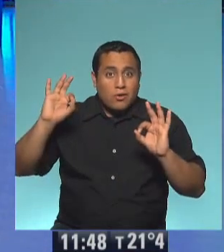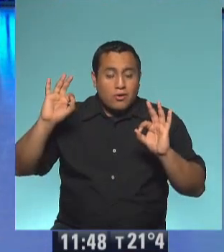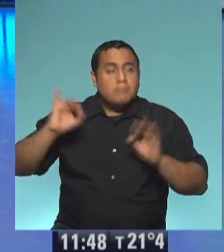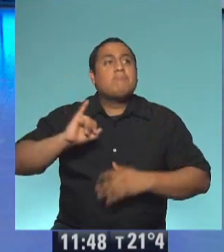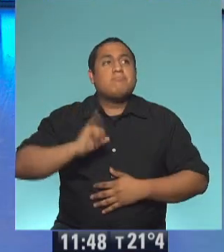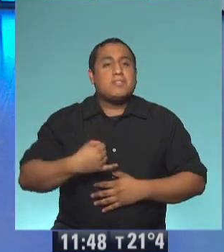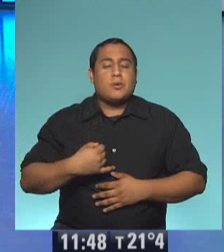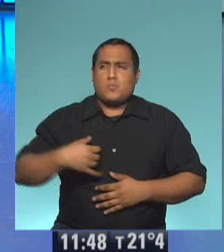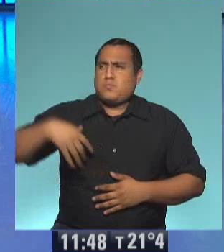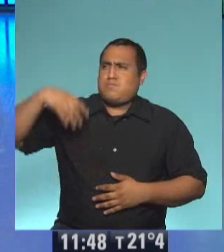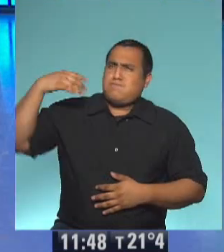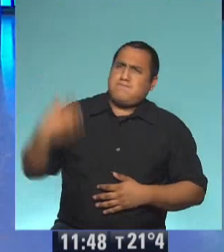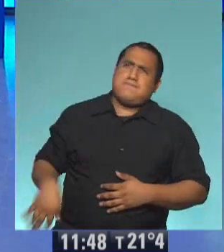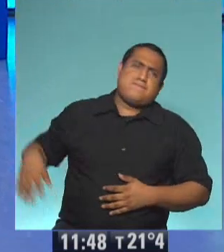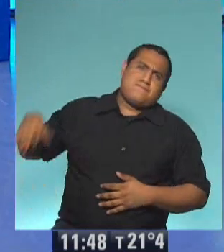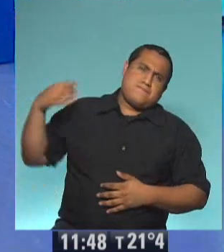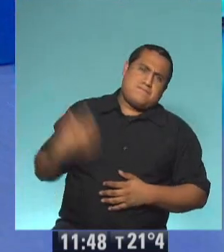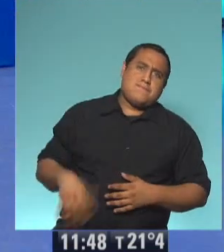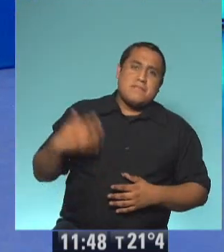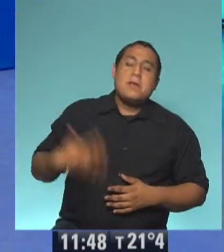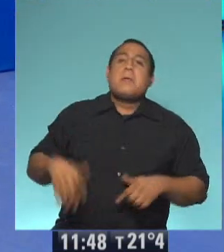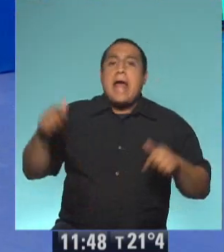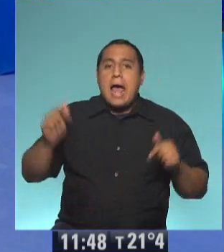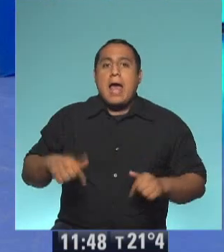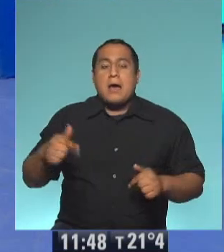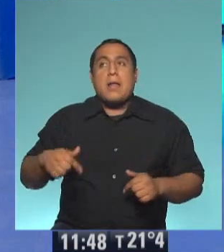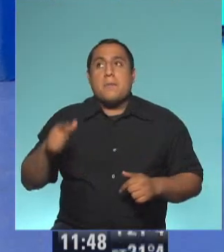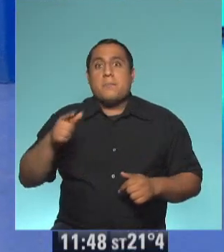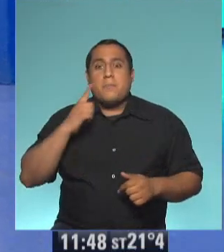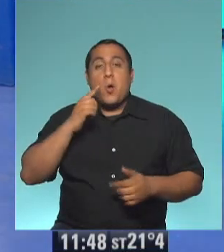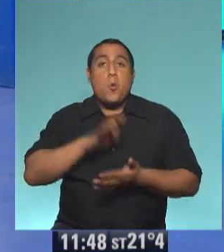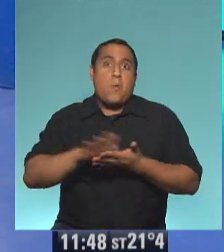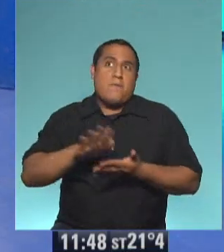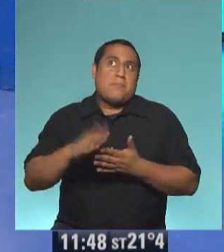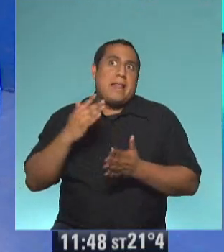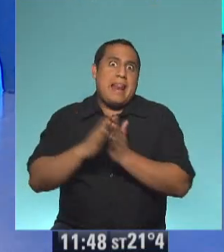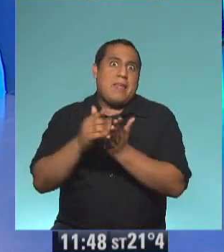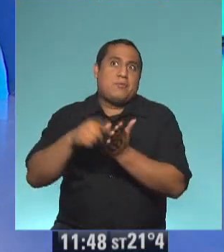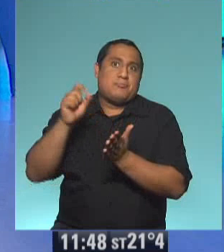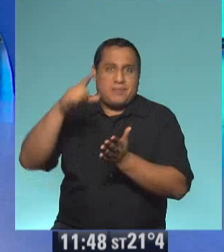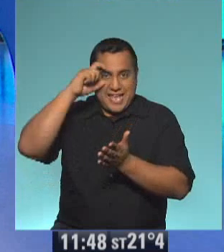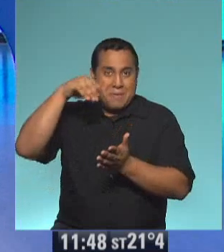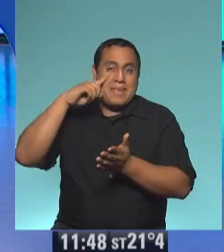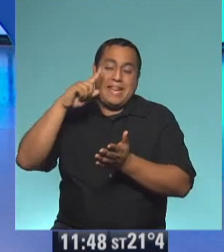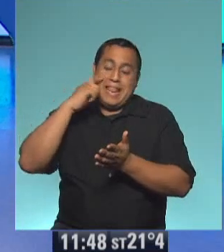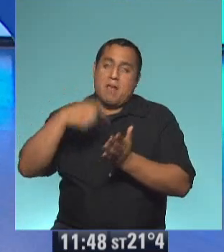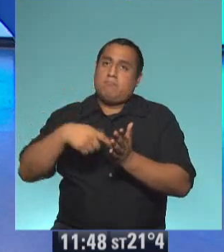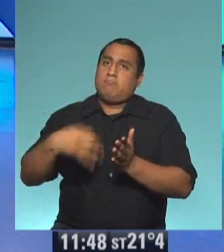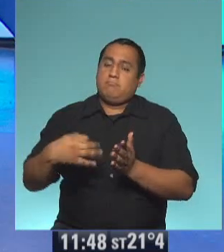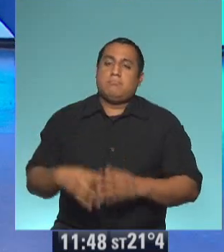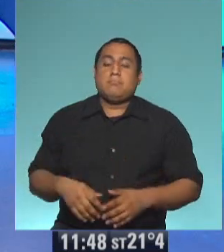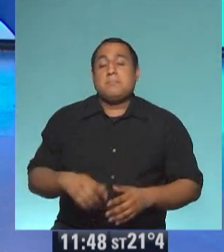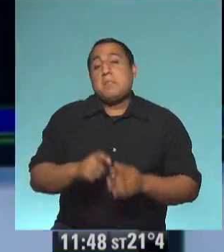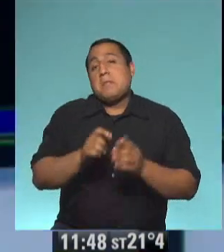Sí. ¡Wow! Mira, acá tenemos entonces una nueva recomendación de Emilia. Buenísimo. Bueno, el diario